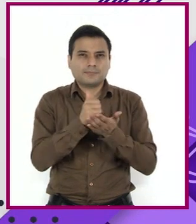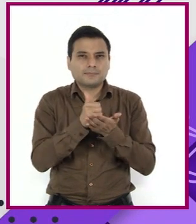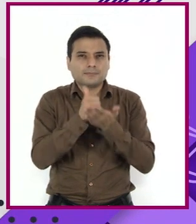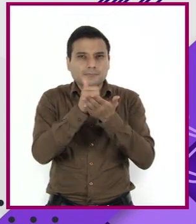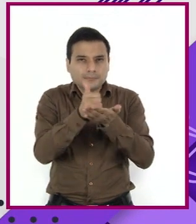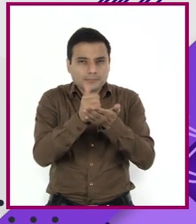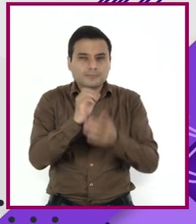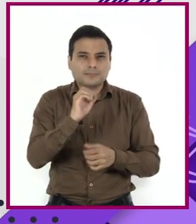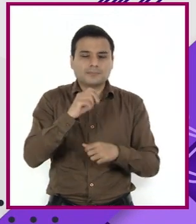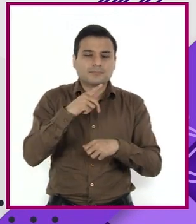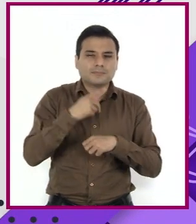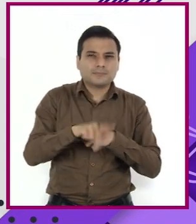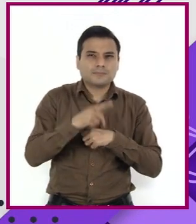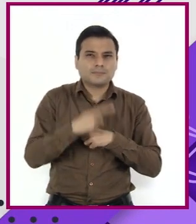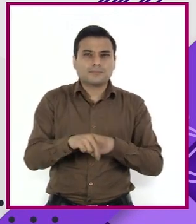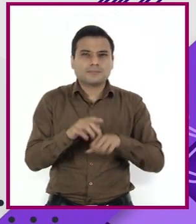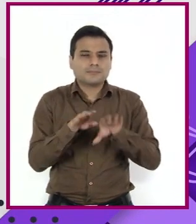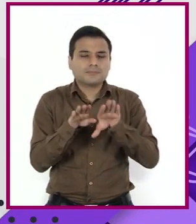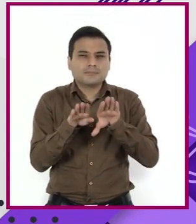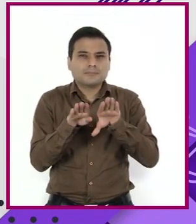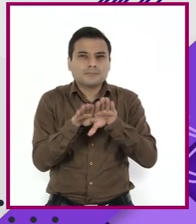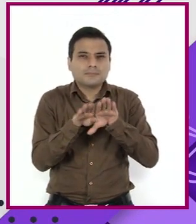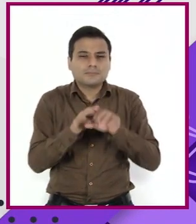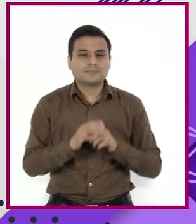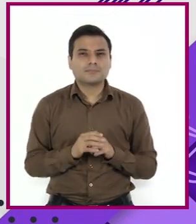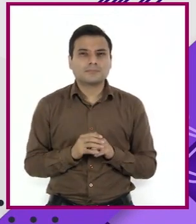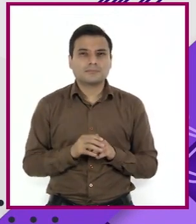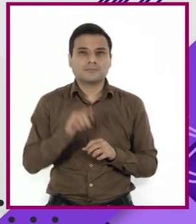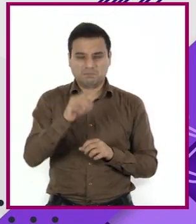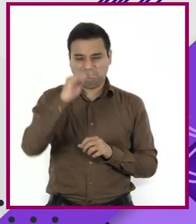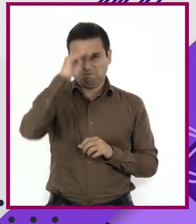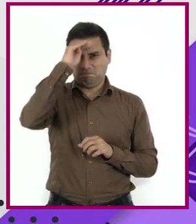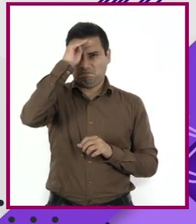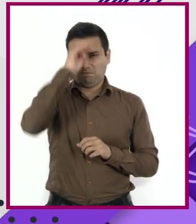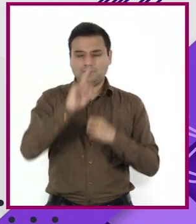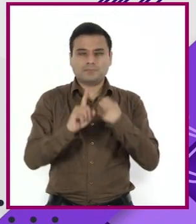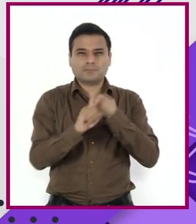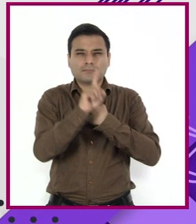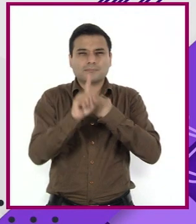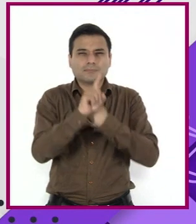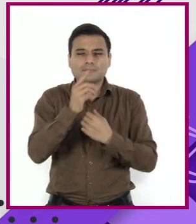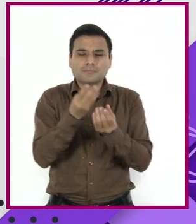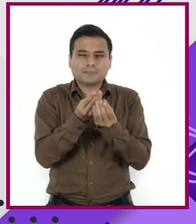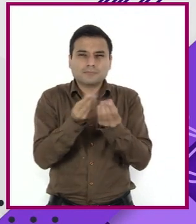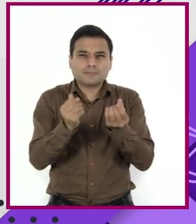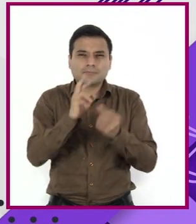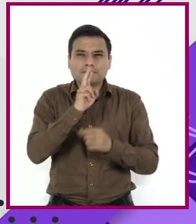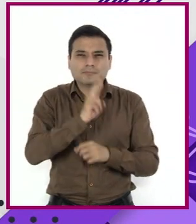ustedes? ¿Cuál creen que sería la mejor solución? ¿Por qué?